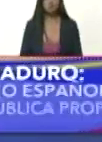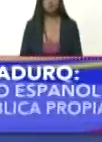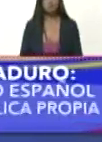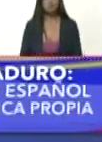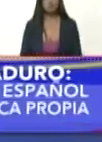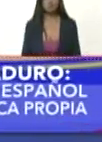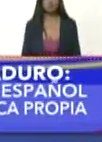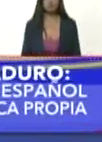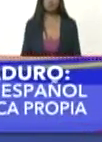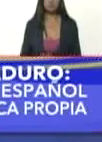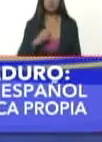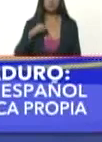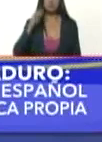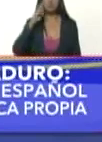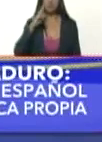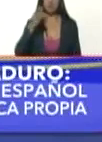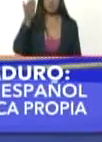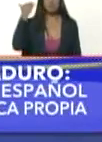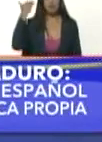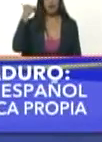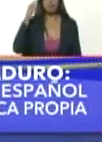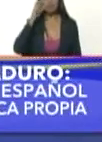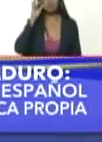Si viéramos un poco más atrás,